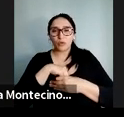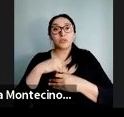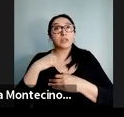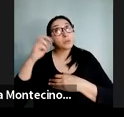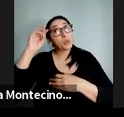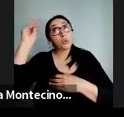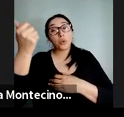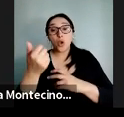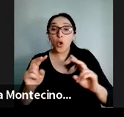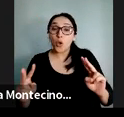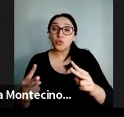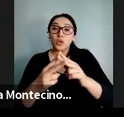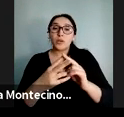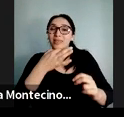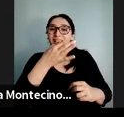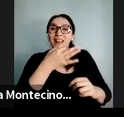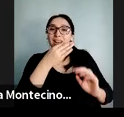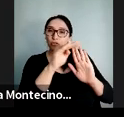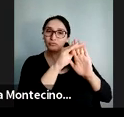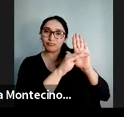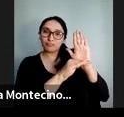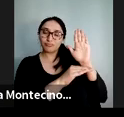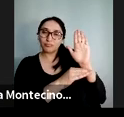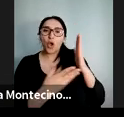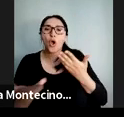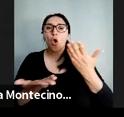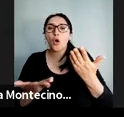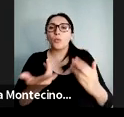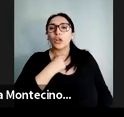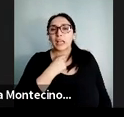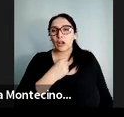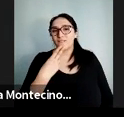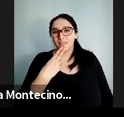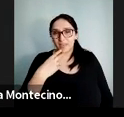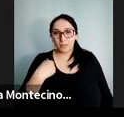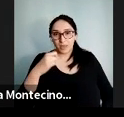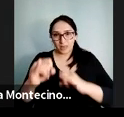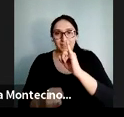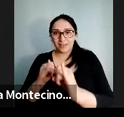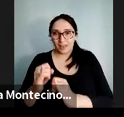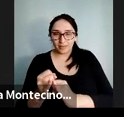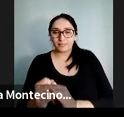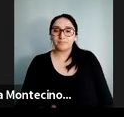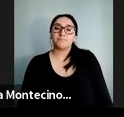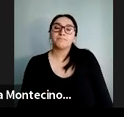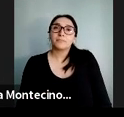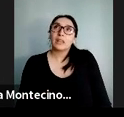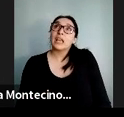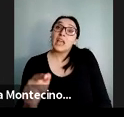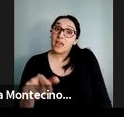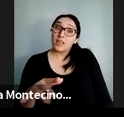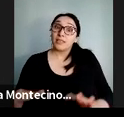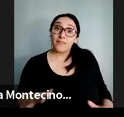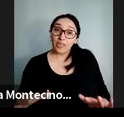construir una declaración de principios, ¿cierto?, de cómo quiero habitar el espacio digital. Para este tipo de actividad, bueno,